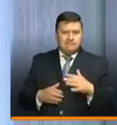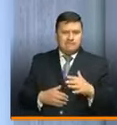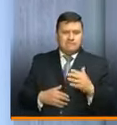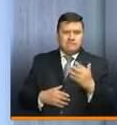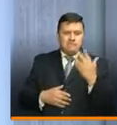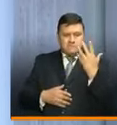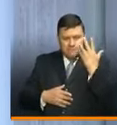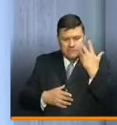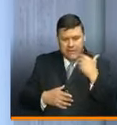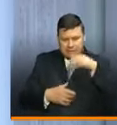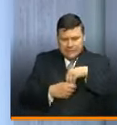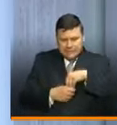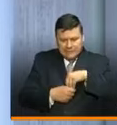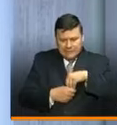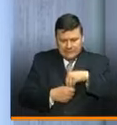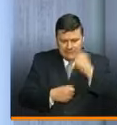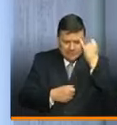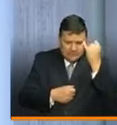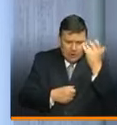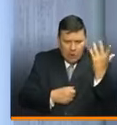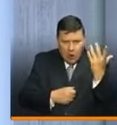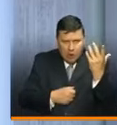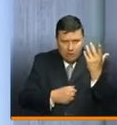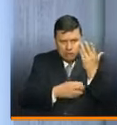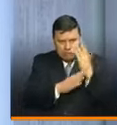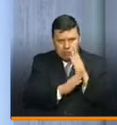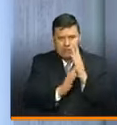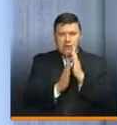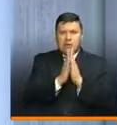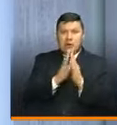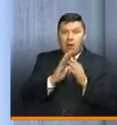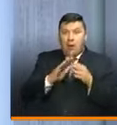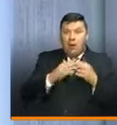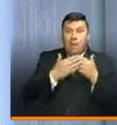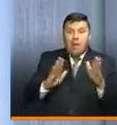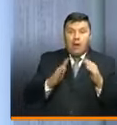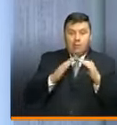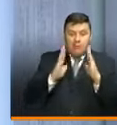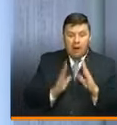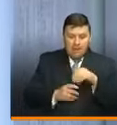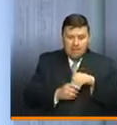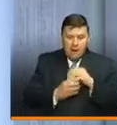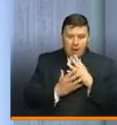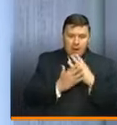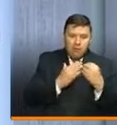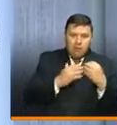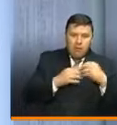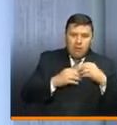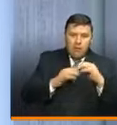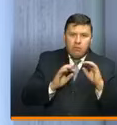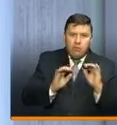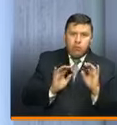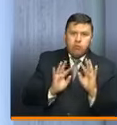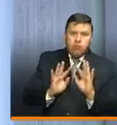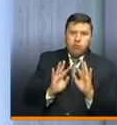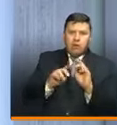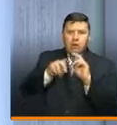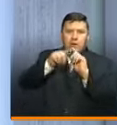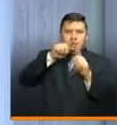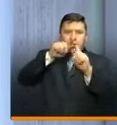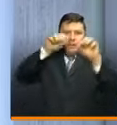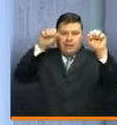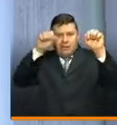post-cuarentena, la posibilidad de circular protegidos, de tener la posibilidad de usar el Transmilenio, de